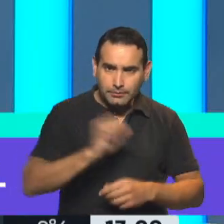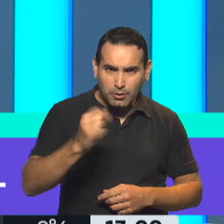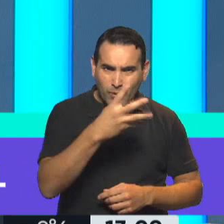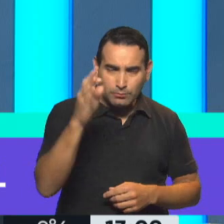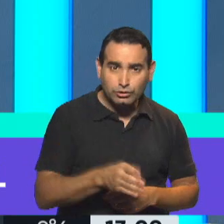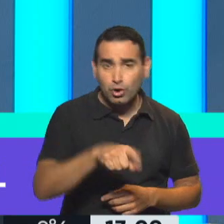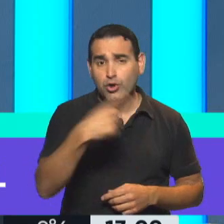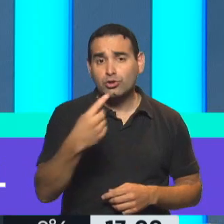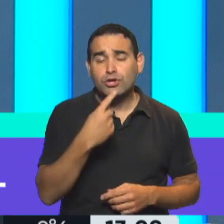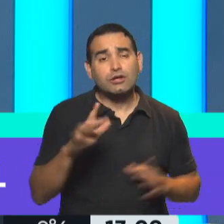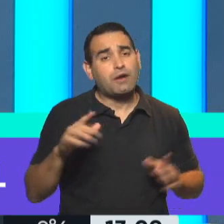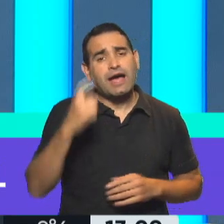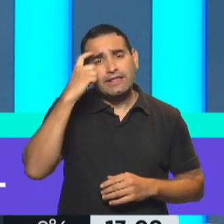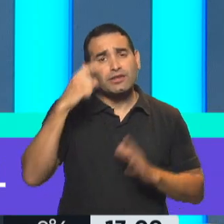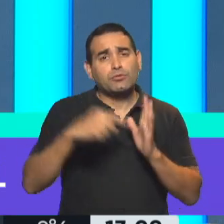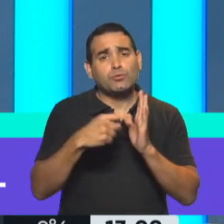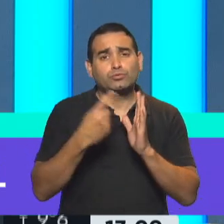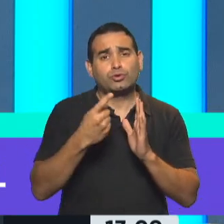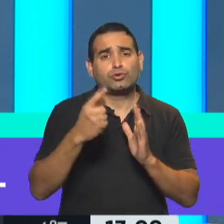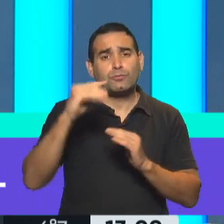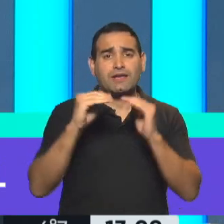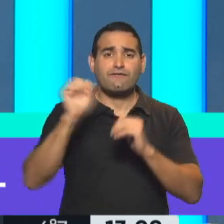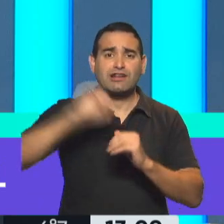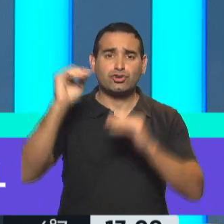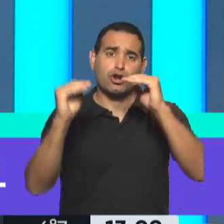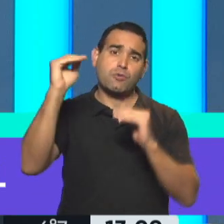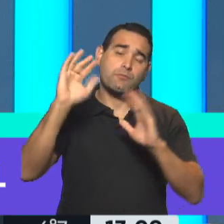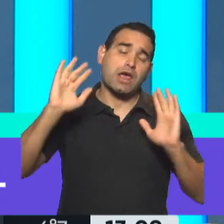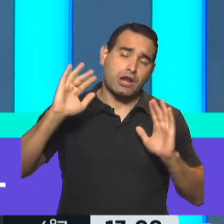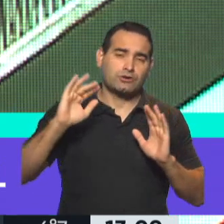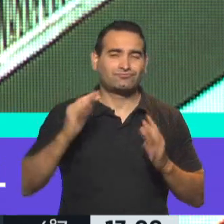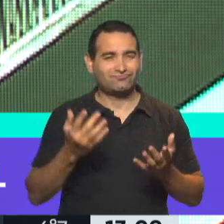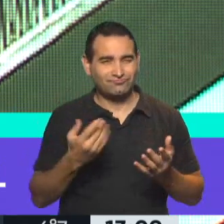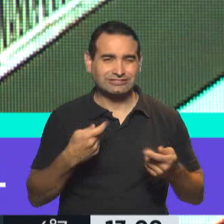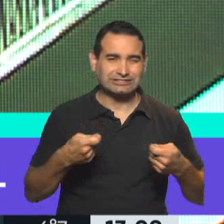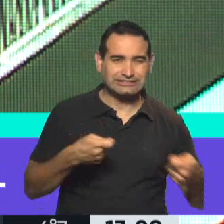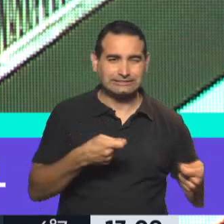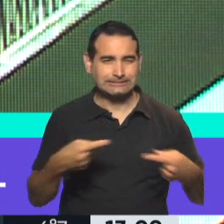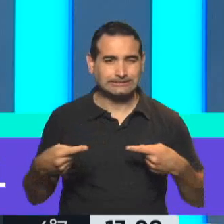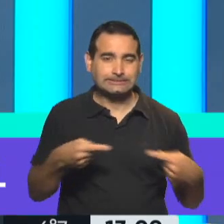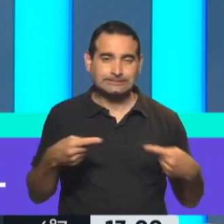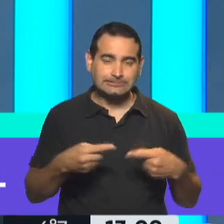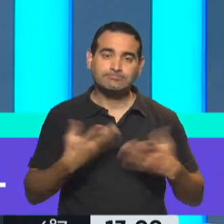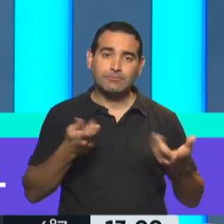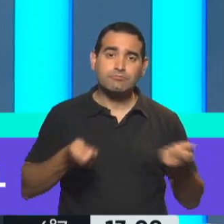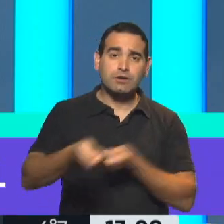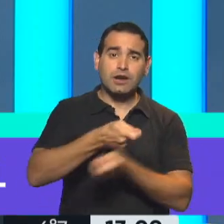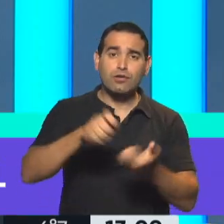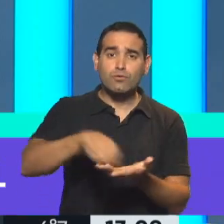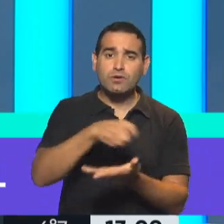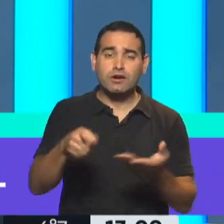otros dicen bueno son disputó menos que la inflación qué es lo que está pasando al mercado hay